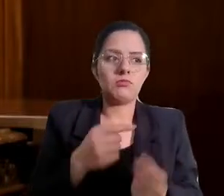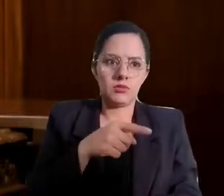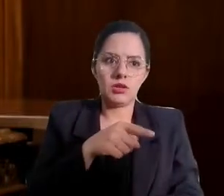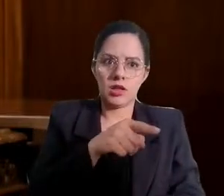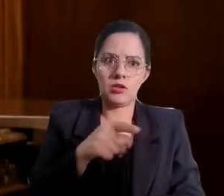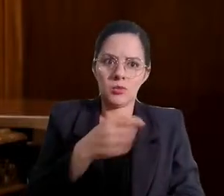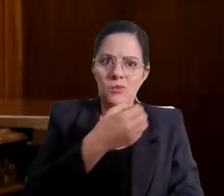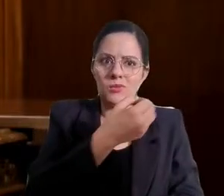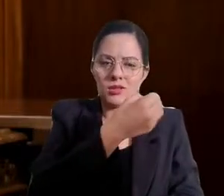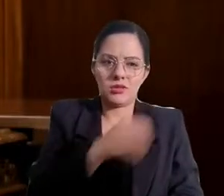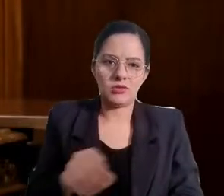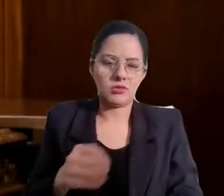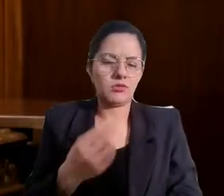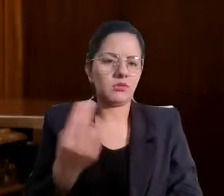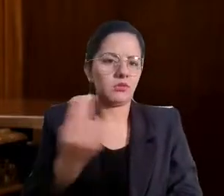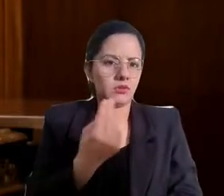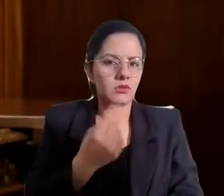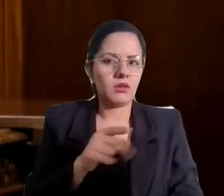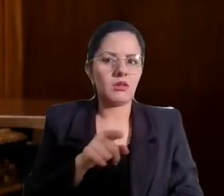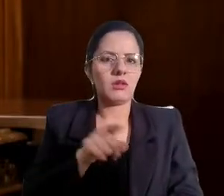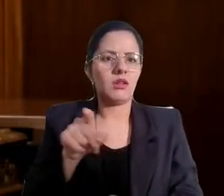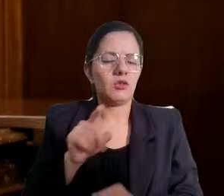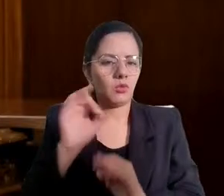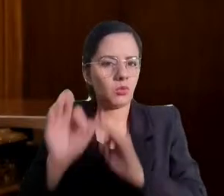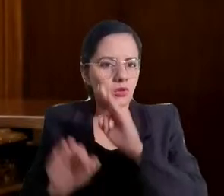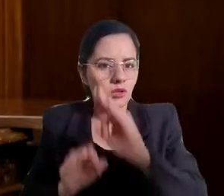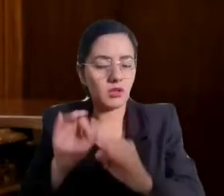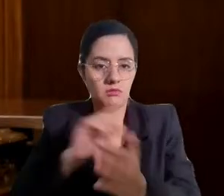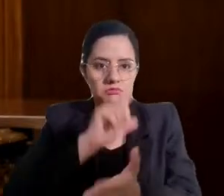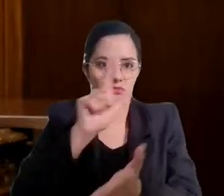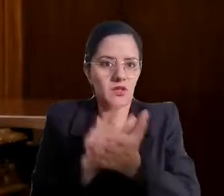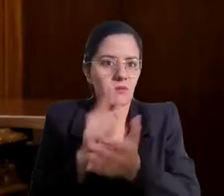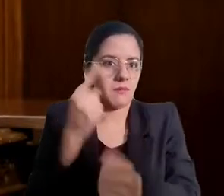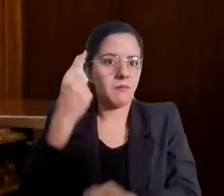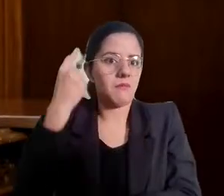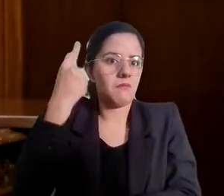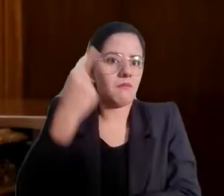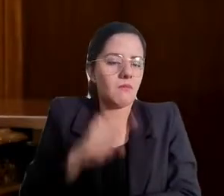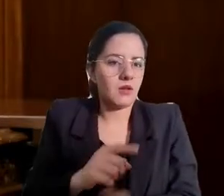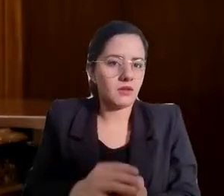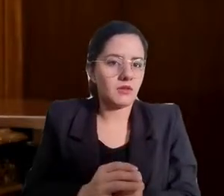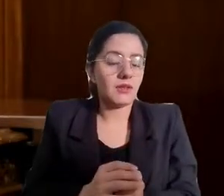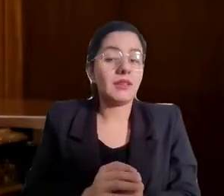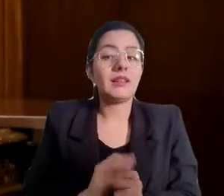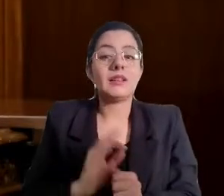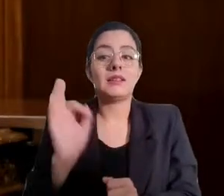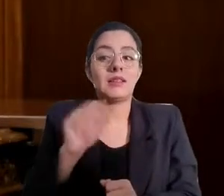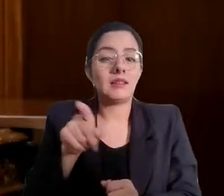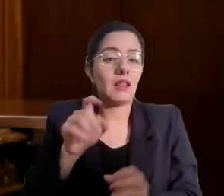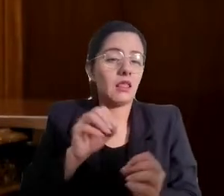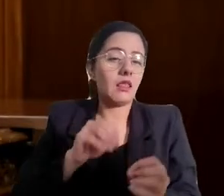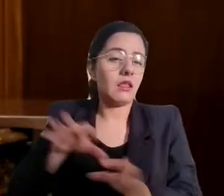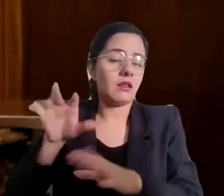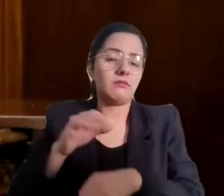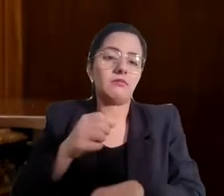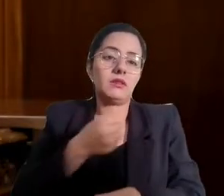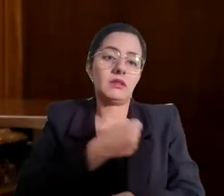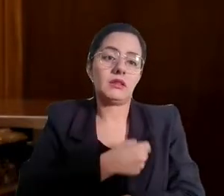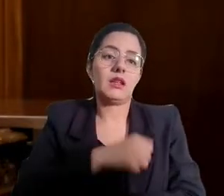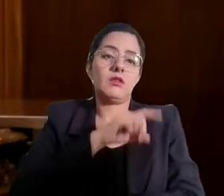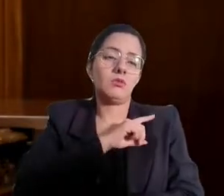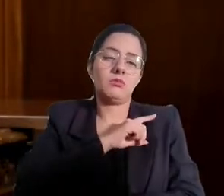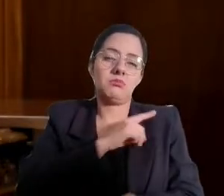obligaciones que derivan en disposiciones legales y que ponen en peligro la salud y la vida.